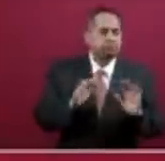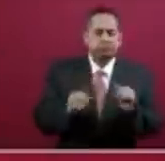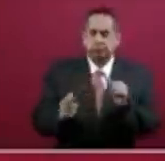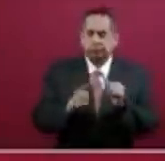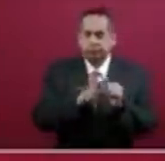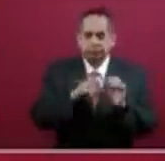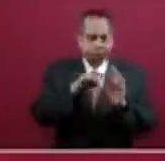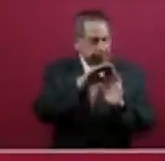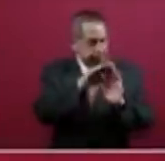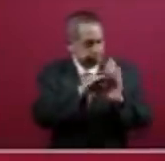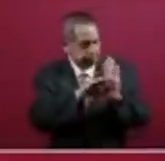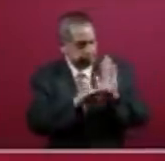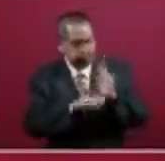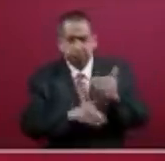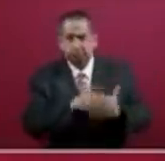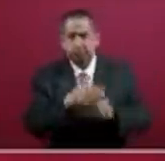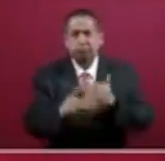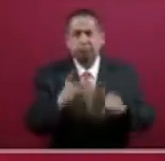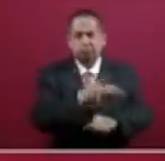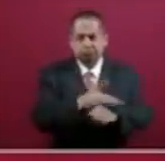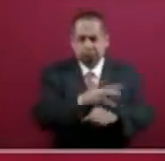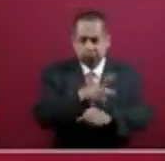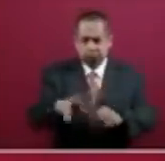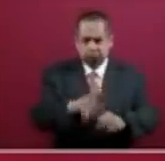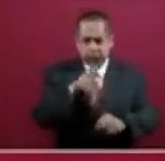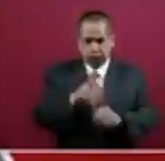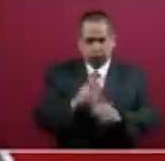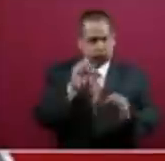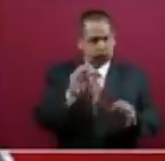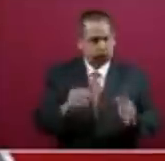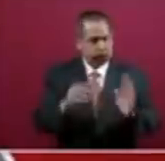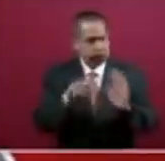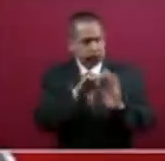proceso legal de por medio